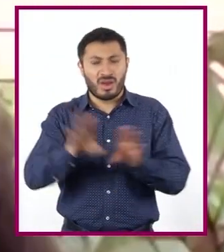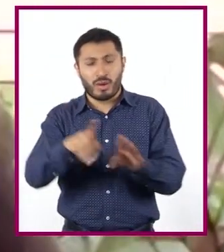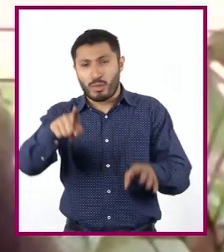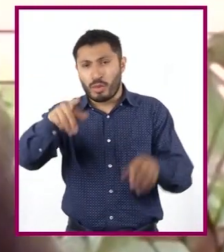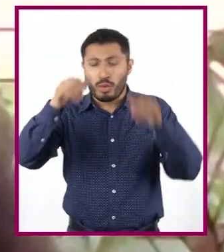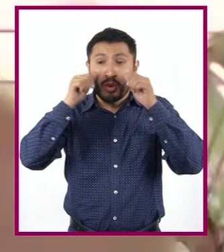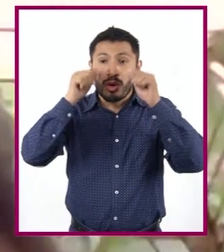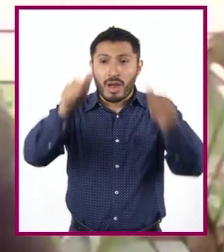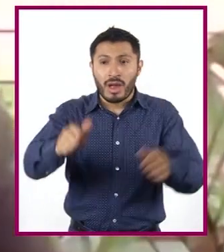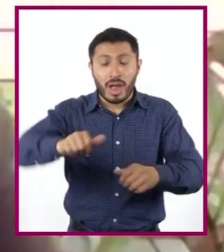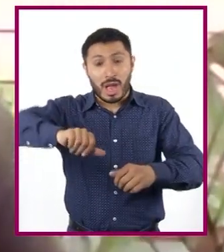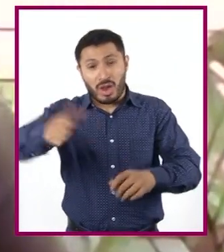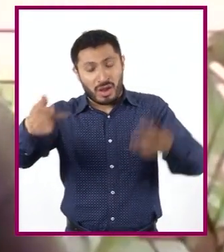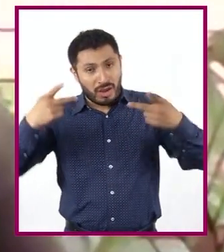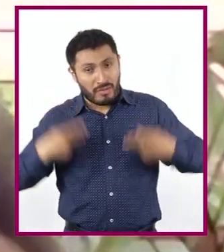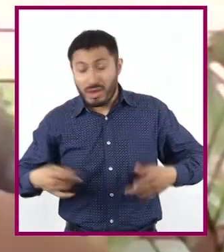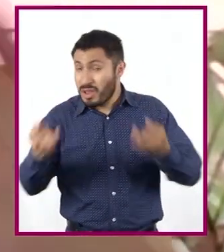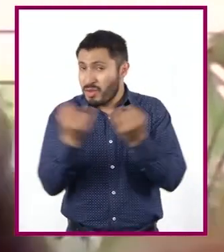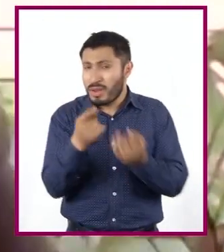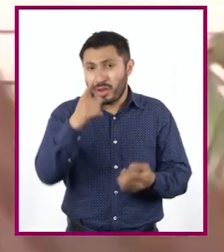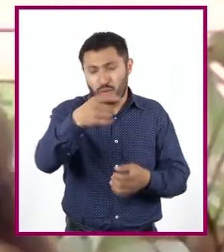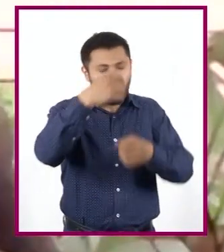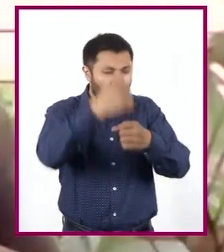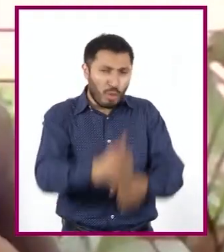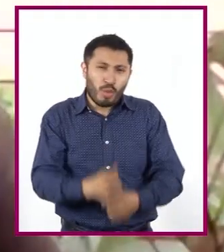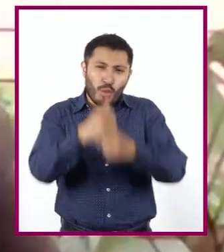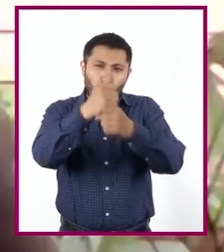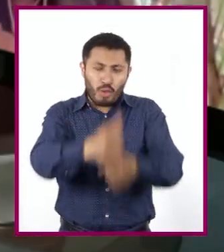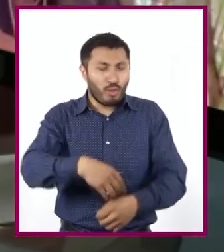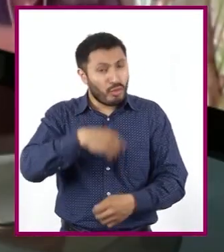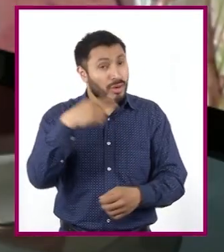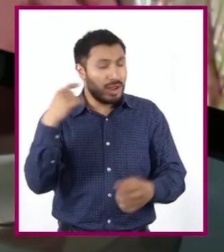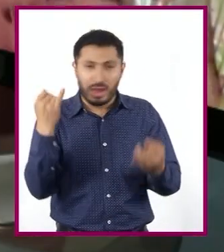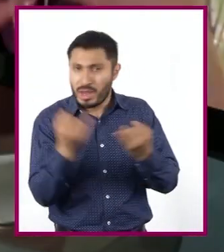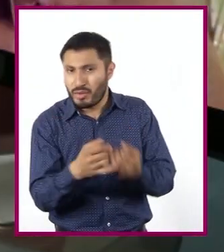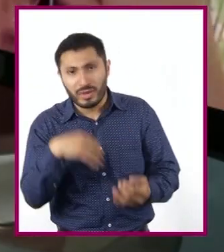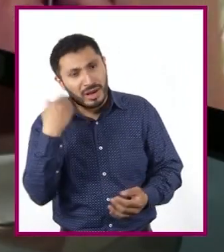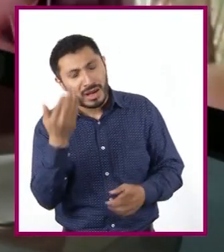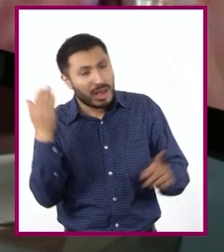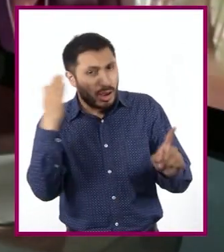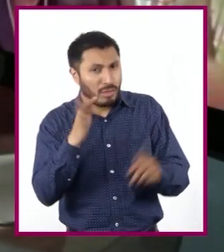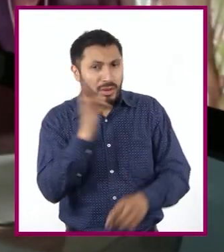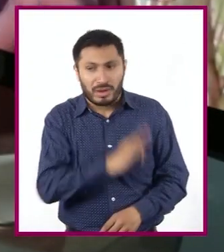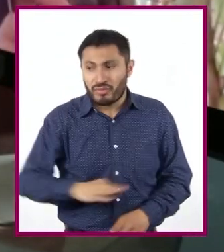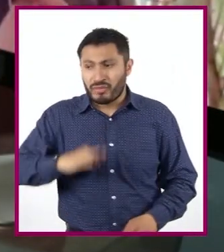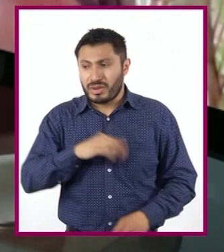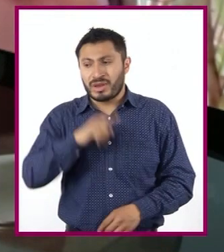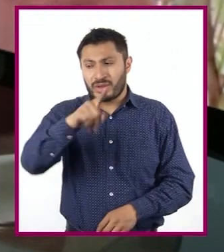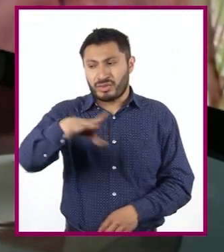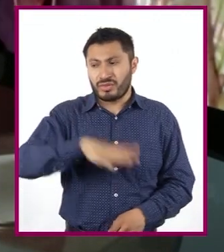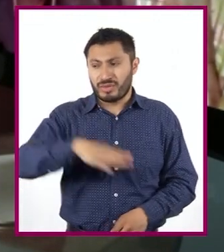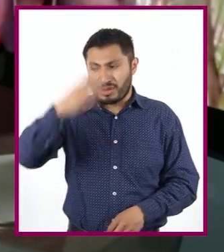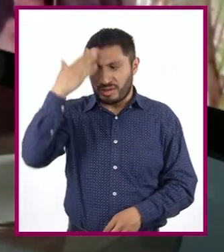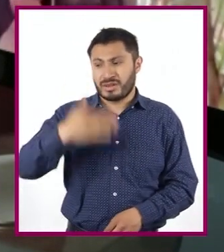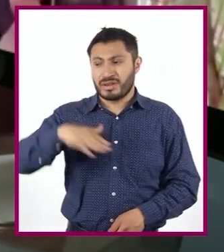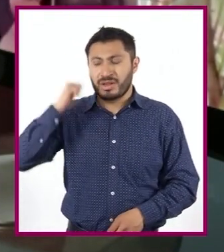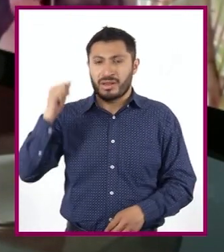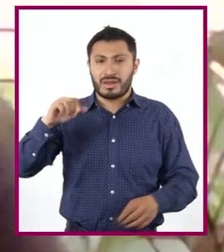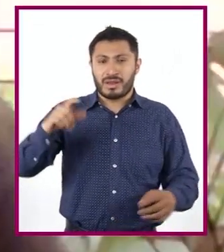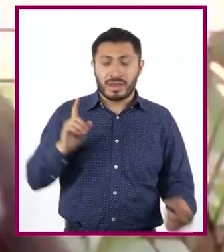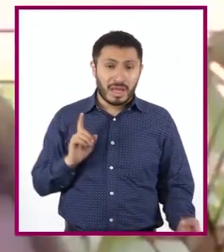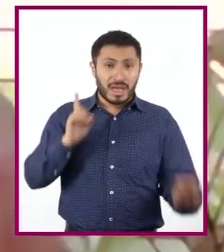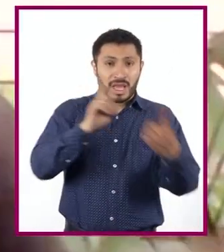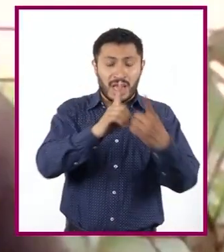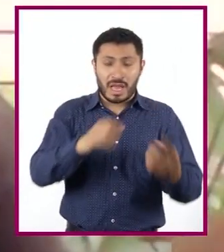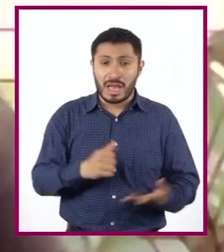bueno, en español se llamaba Juan y Margarita, que no era otro que la historia de Hansel y Gretel. Entonces para mí, bueno, yo crecí como permeado, como